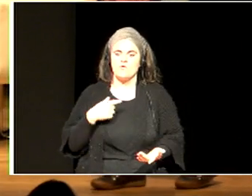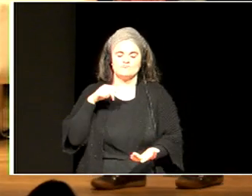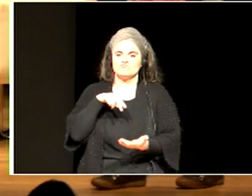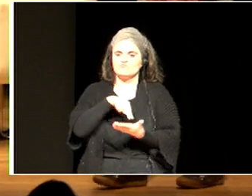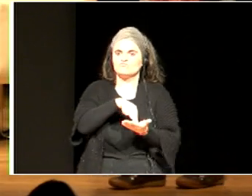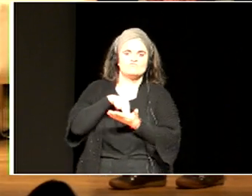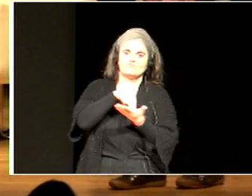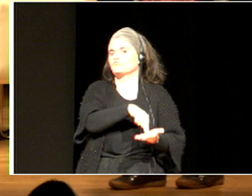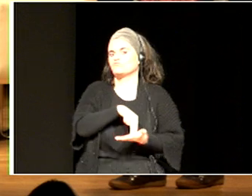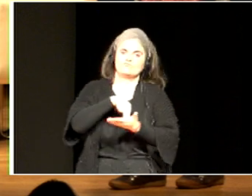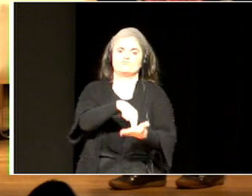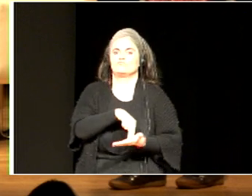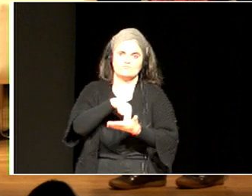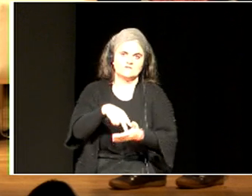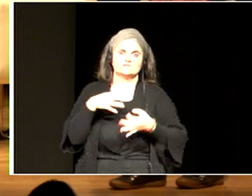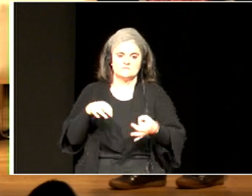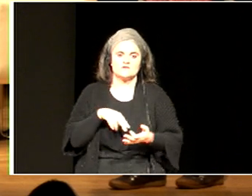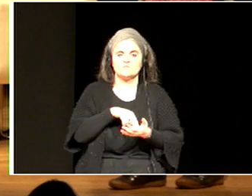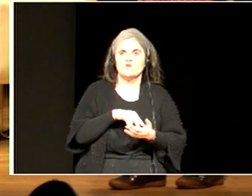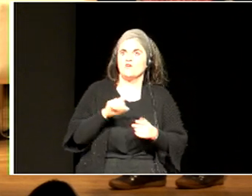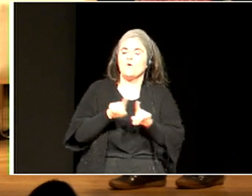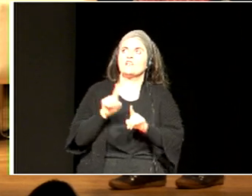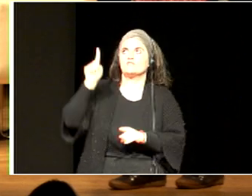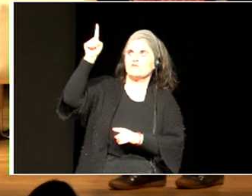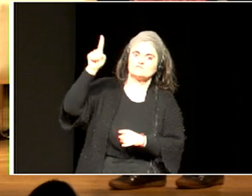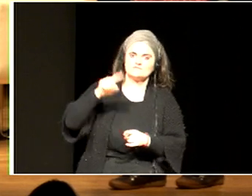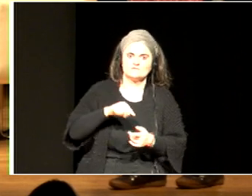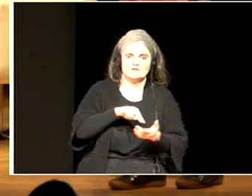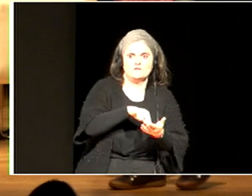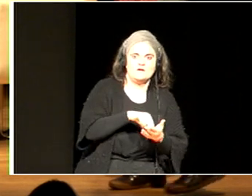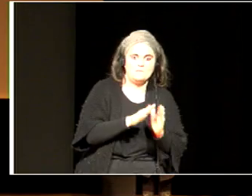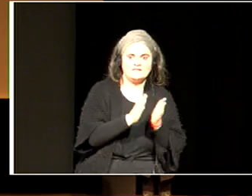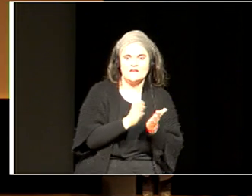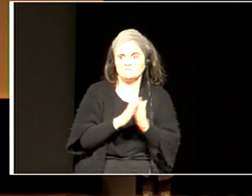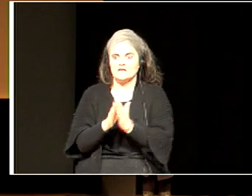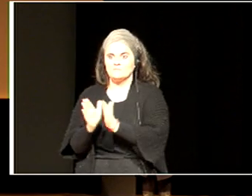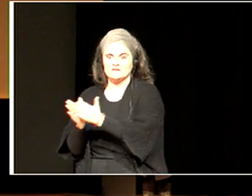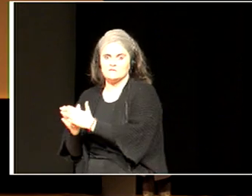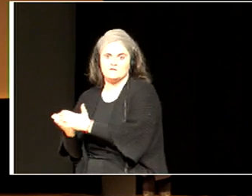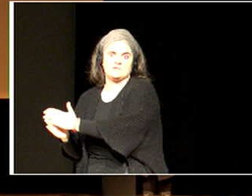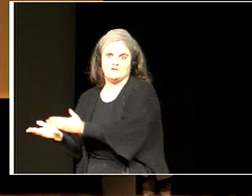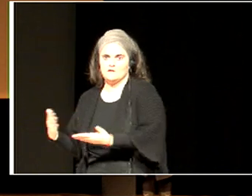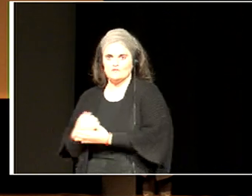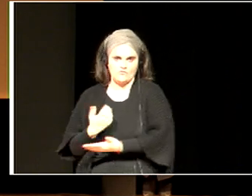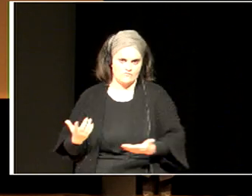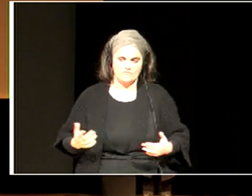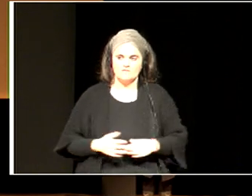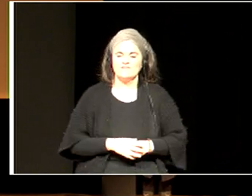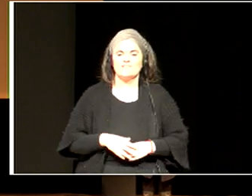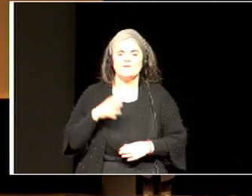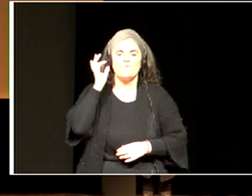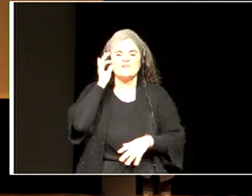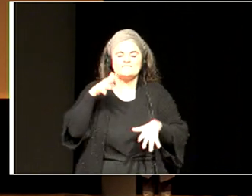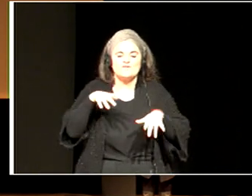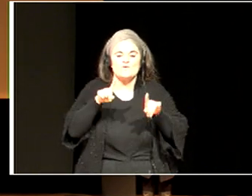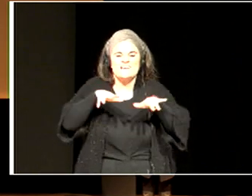está en varios sitios a la vez es como dios pero en bombero vale vestido de bombero y daros cuenta ni a una mujer bien